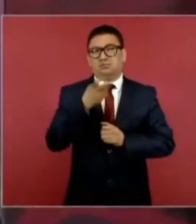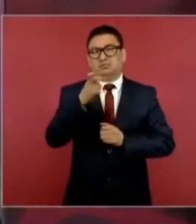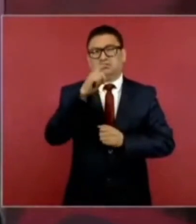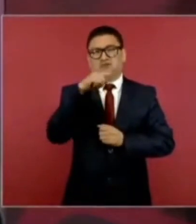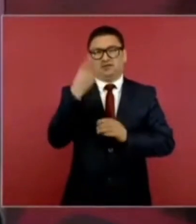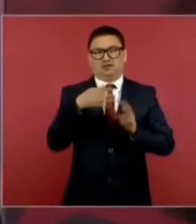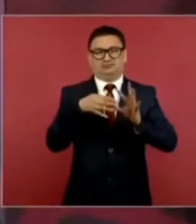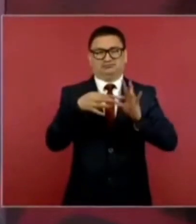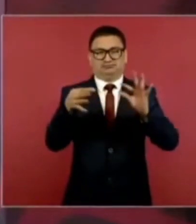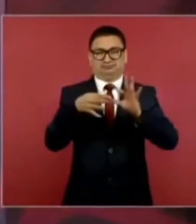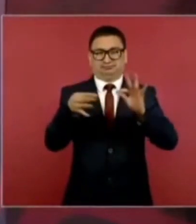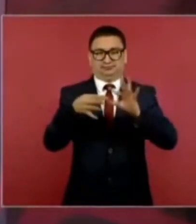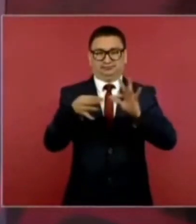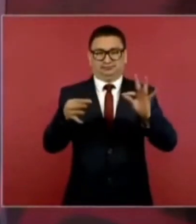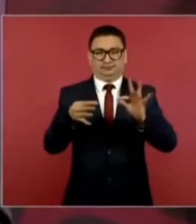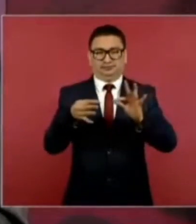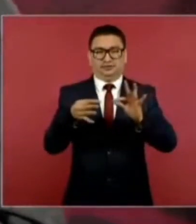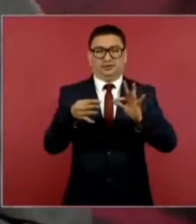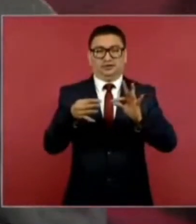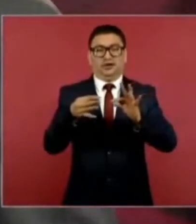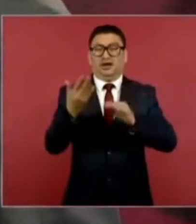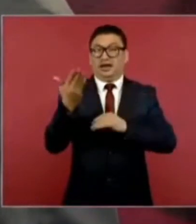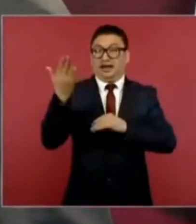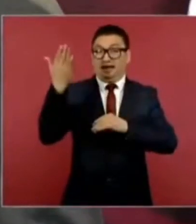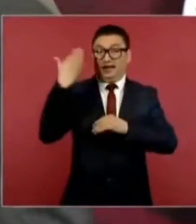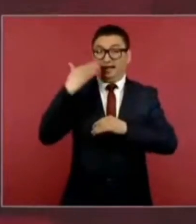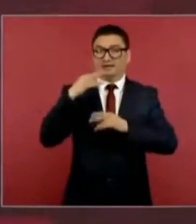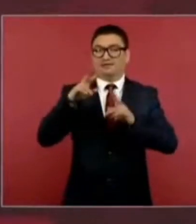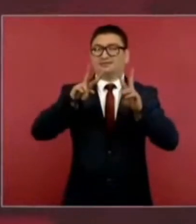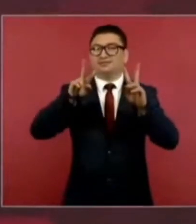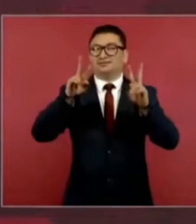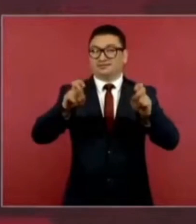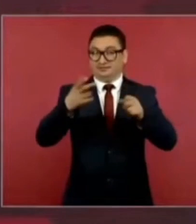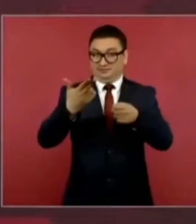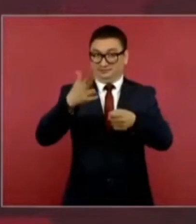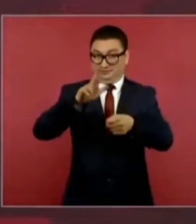explicar. Lo vimos en el caso de los hospitales.